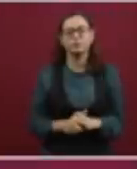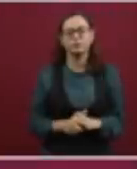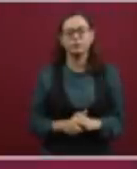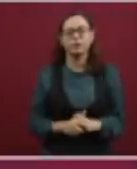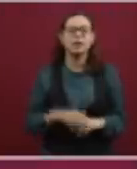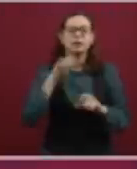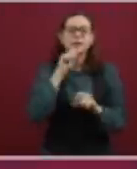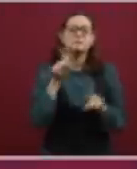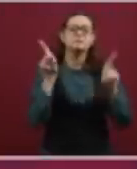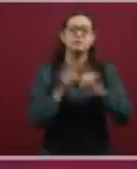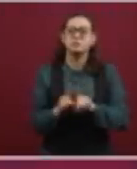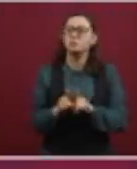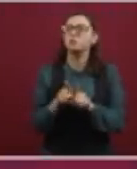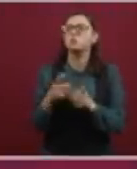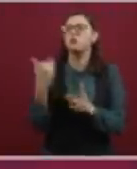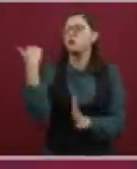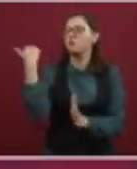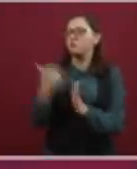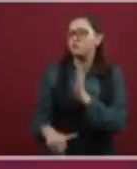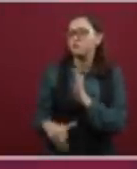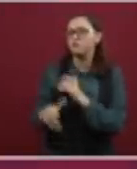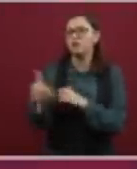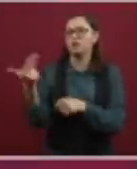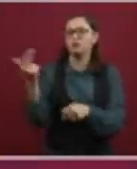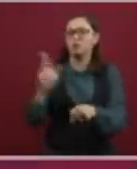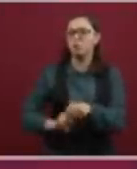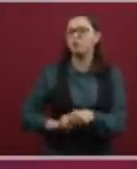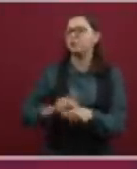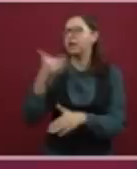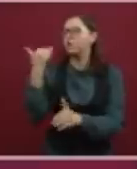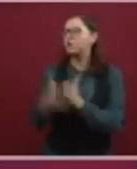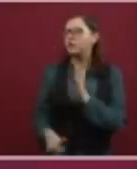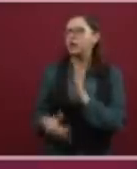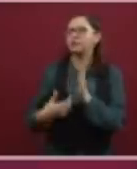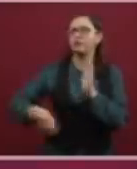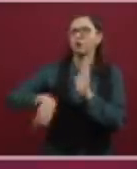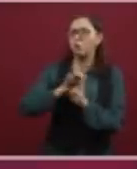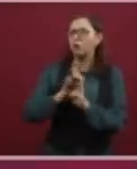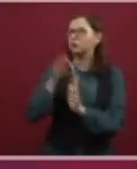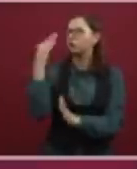falta de instalaciones, la atención de enfermos en pasillos,